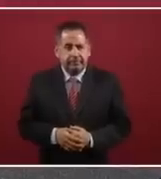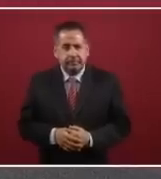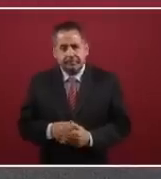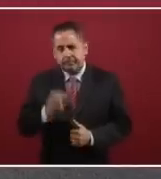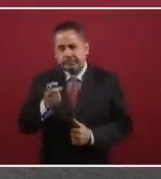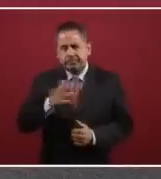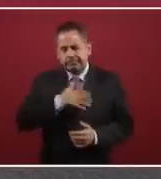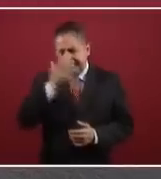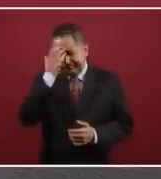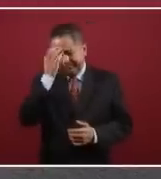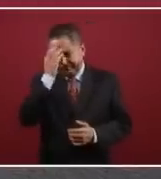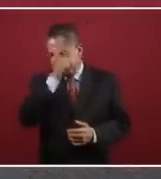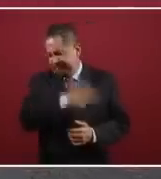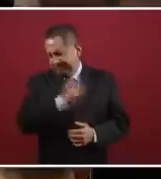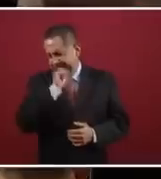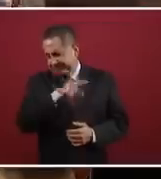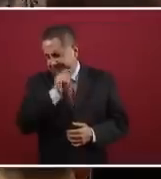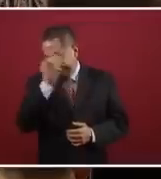Entonces, los conozco muy bien